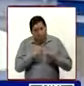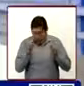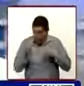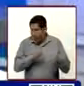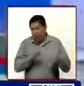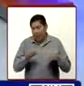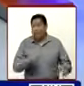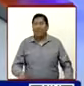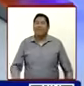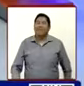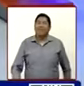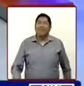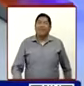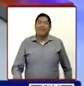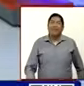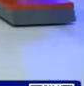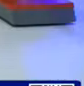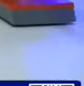hacer.